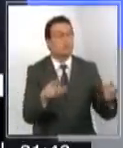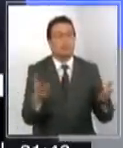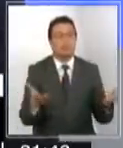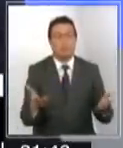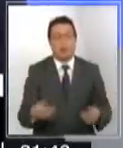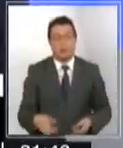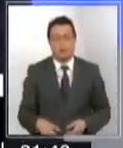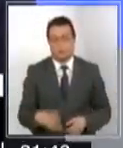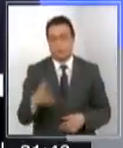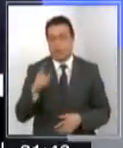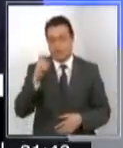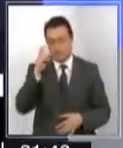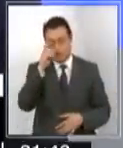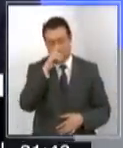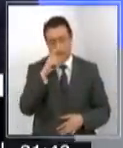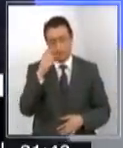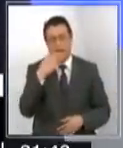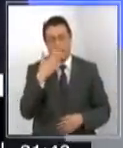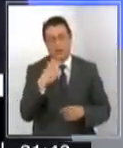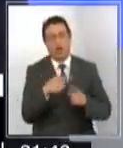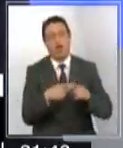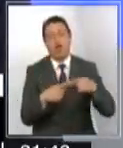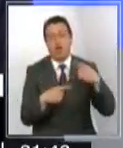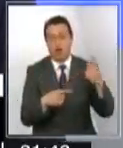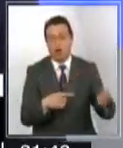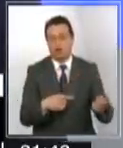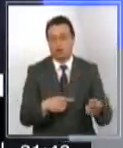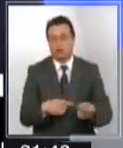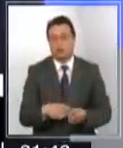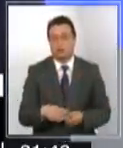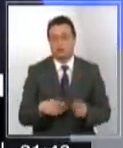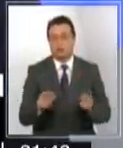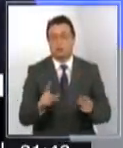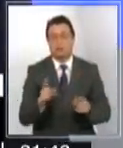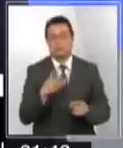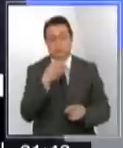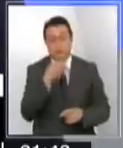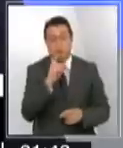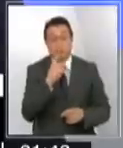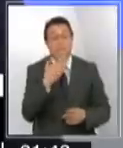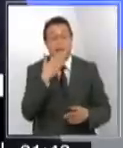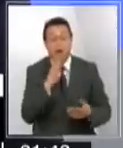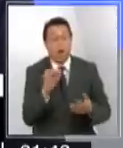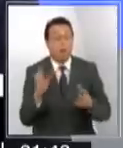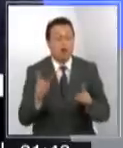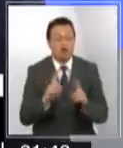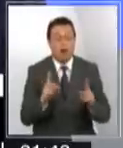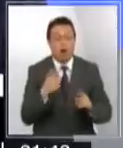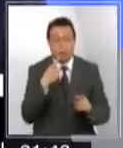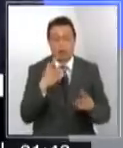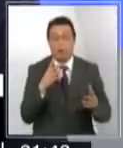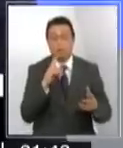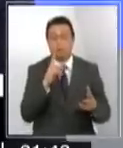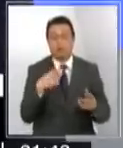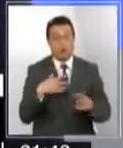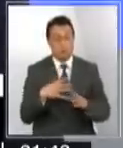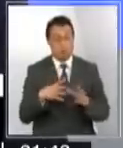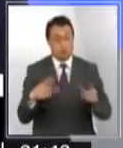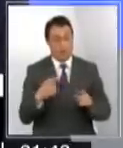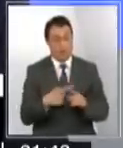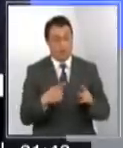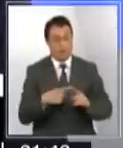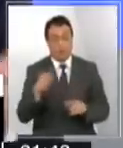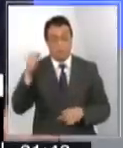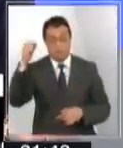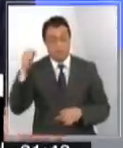es complejo hablar de otro, entonces yo he aprendido que es mejor... No estoy preguntando quién es mejor, quién es peor, estoy preguntando... Ideológicamente yo tampoco tengo tantas diferencias con Sebastián